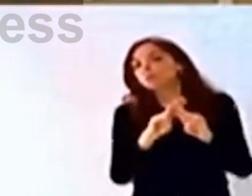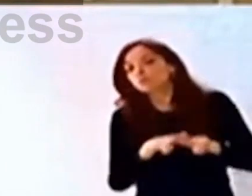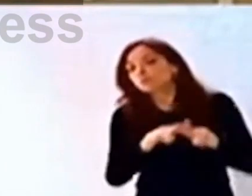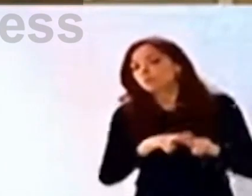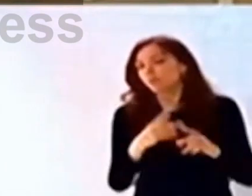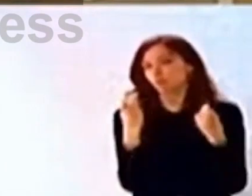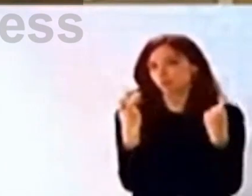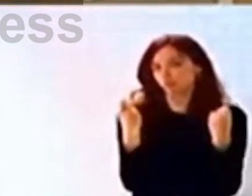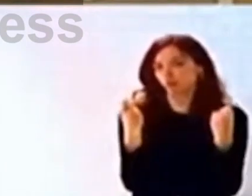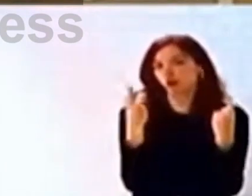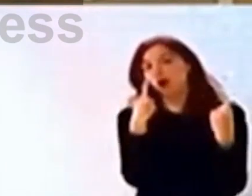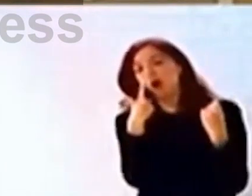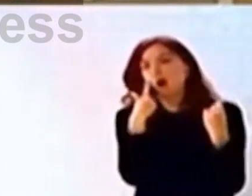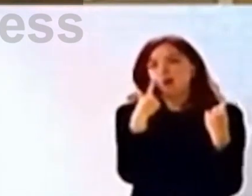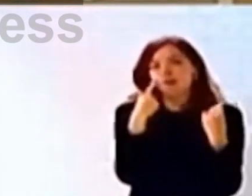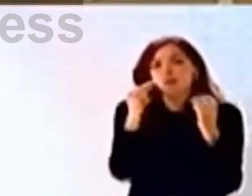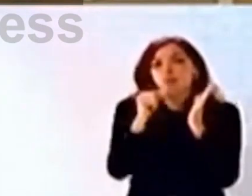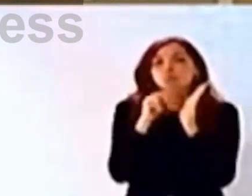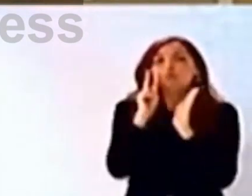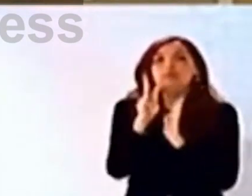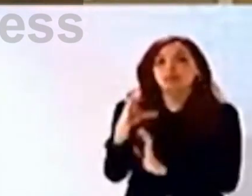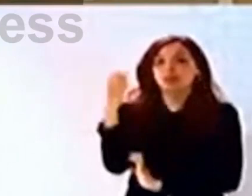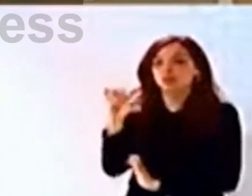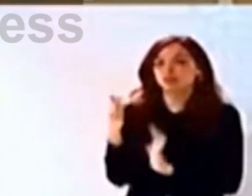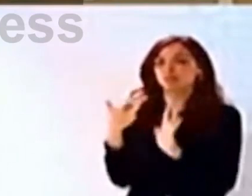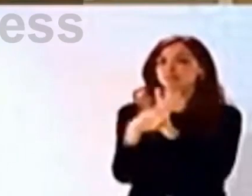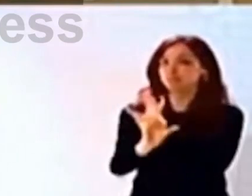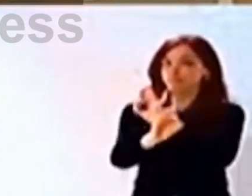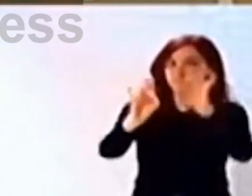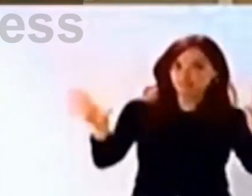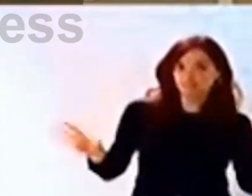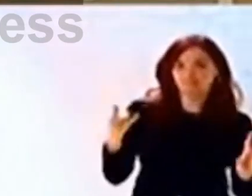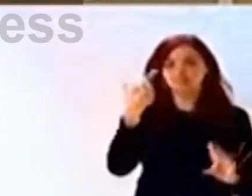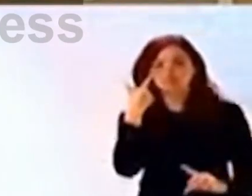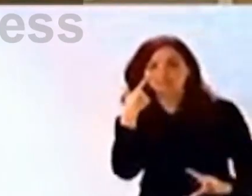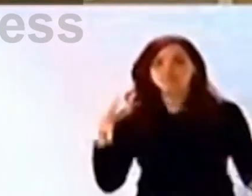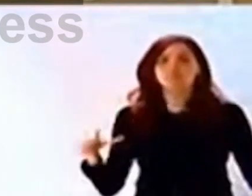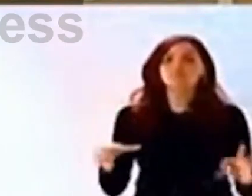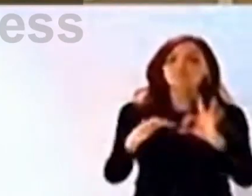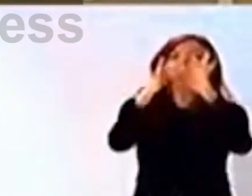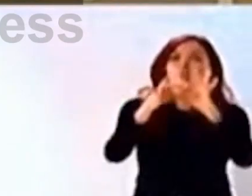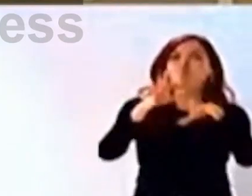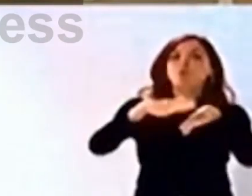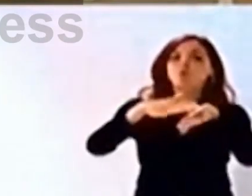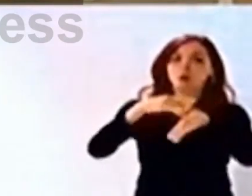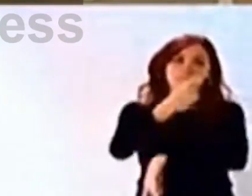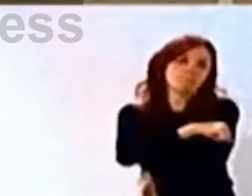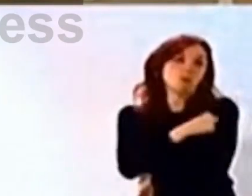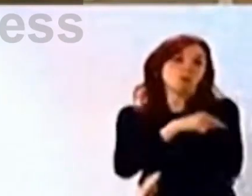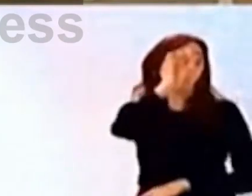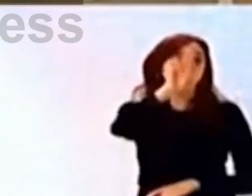necesita que se nos aclare desde el punto de vista científico si pueden estar o no relacionados con la vacuna